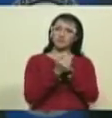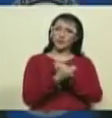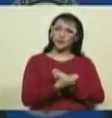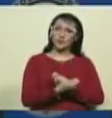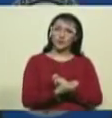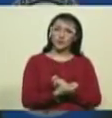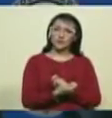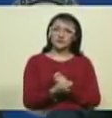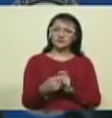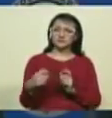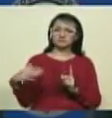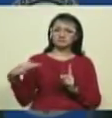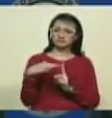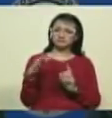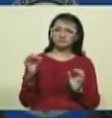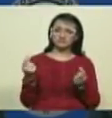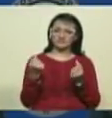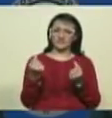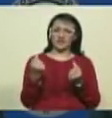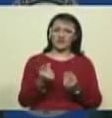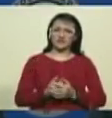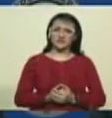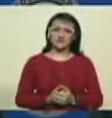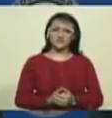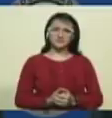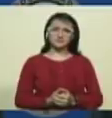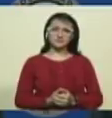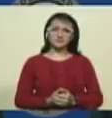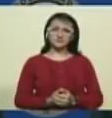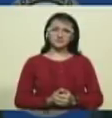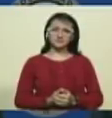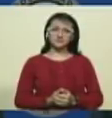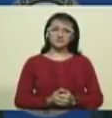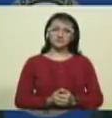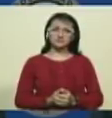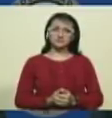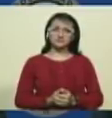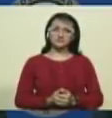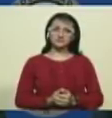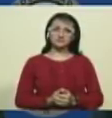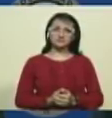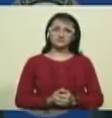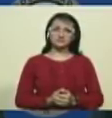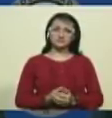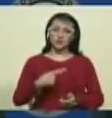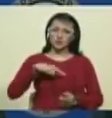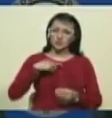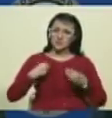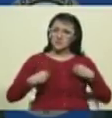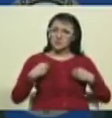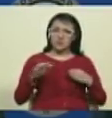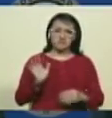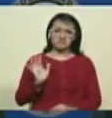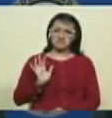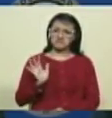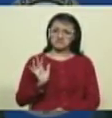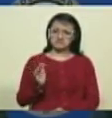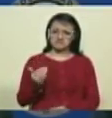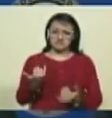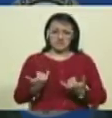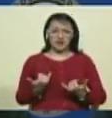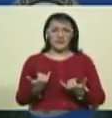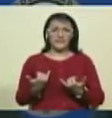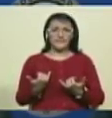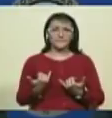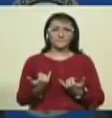y no estar sometido por nadie. De manera que nosotros no estamos preocupados. Aquí, mira, como lo decíamos,